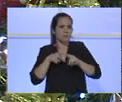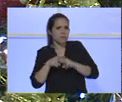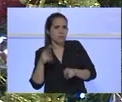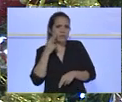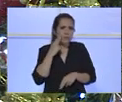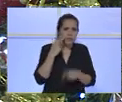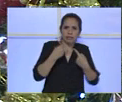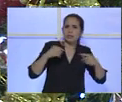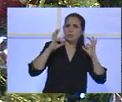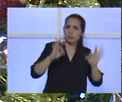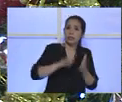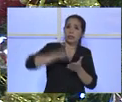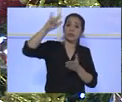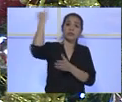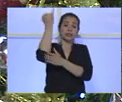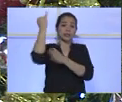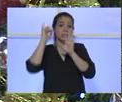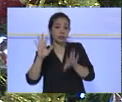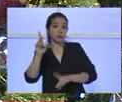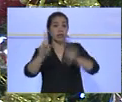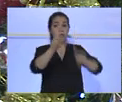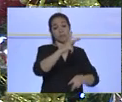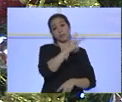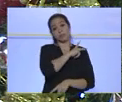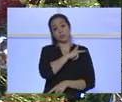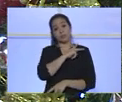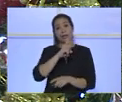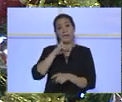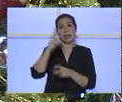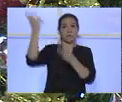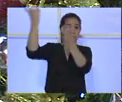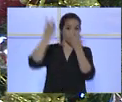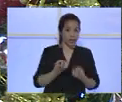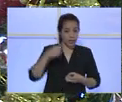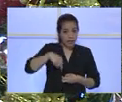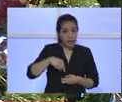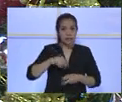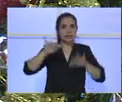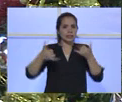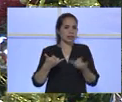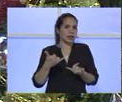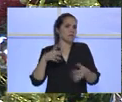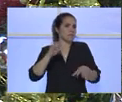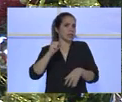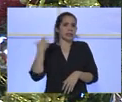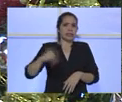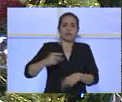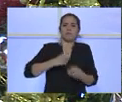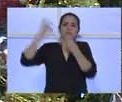menos, según comentarios de los propios extranjeros que estaban incluso de paso, se da de una manera mucho más